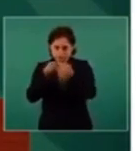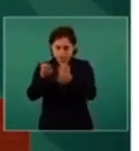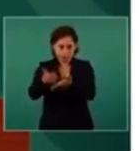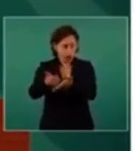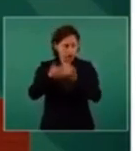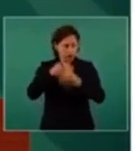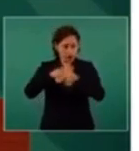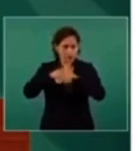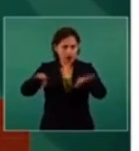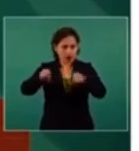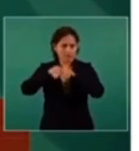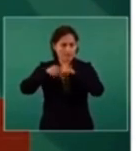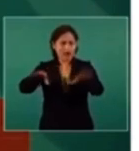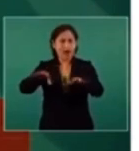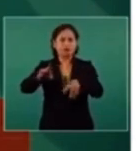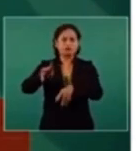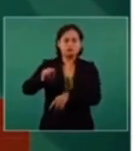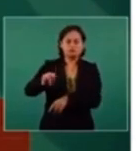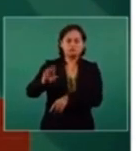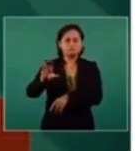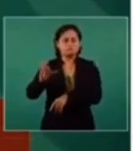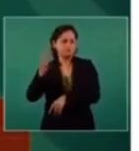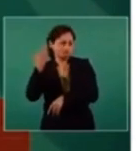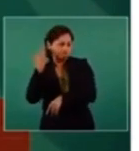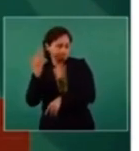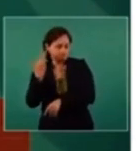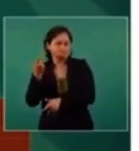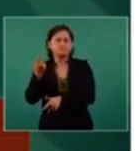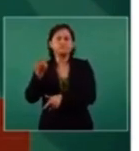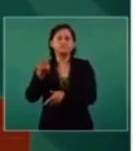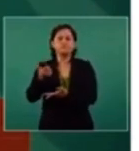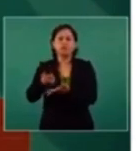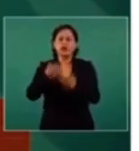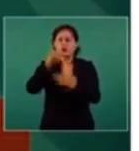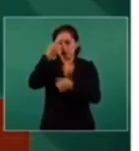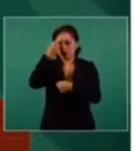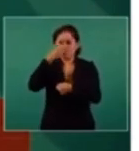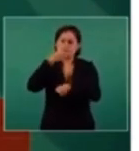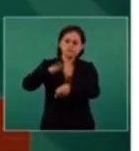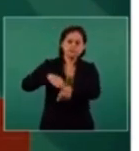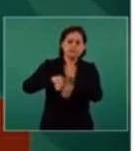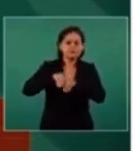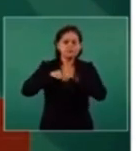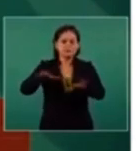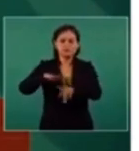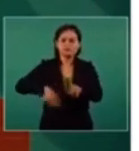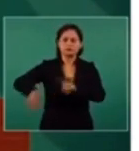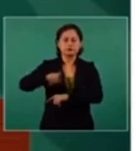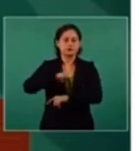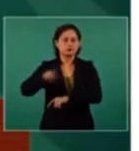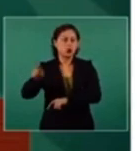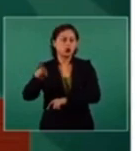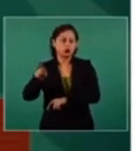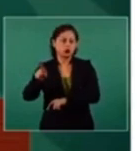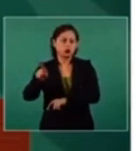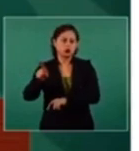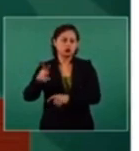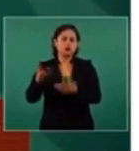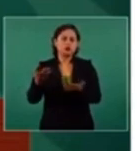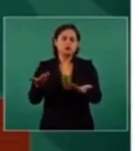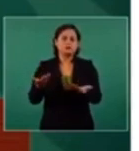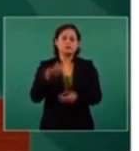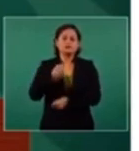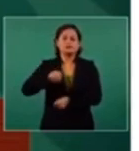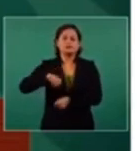principalmente de radio y televisión que nos permiten alertar a la comunidad y lo hacemos también en